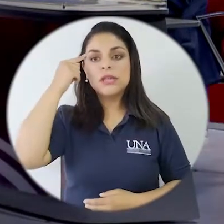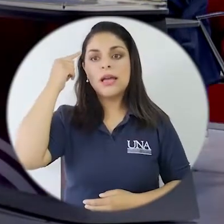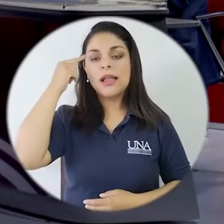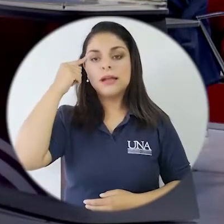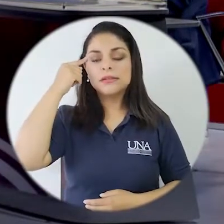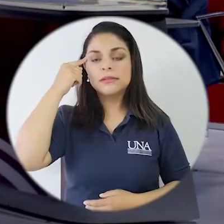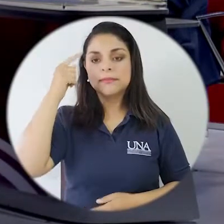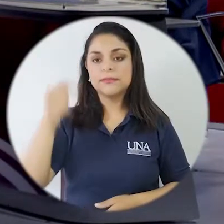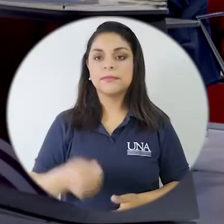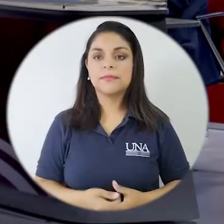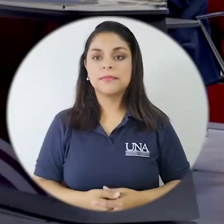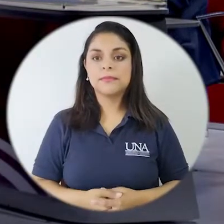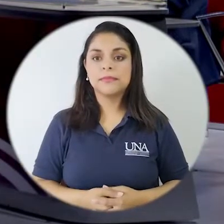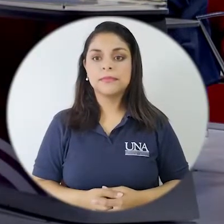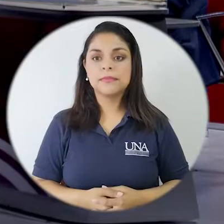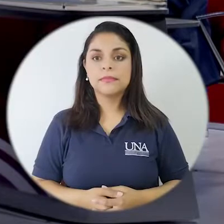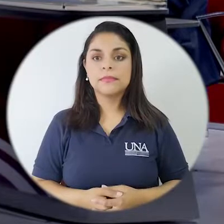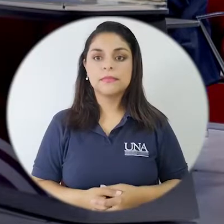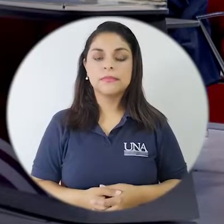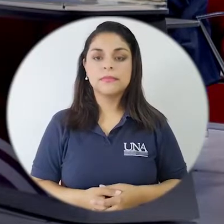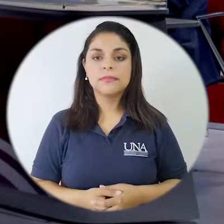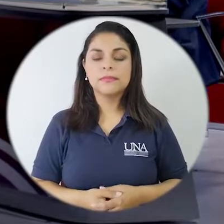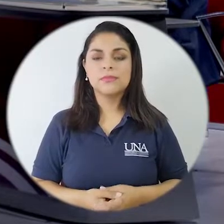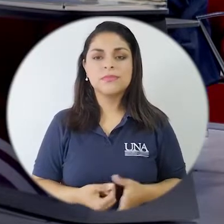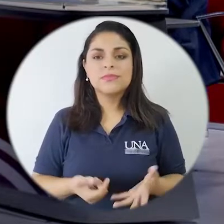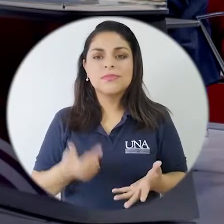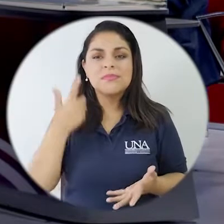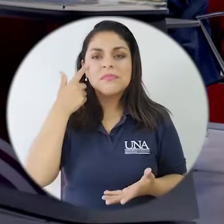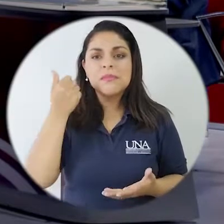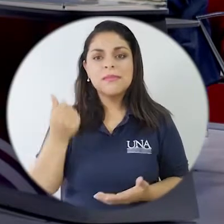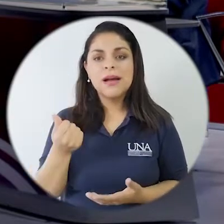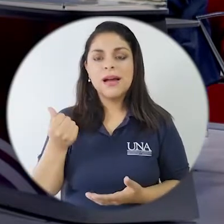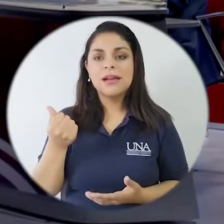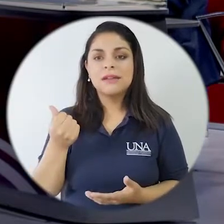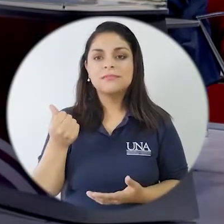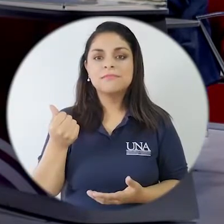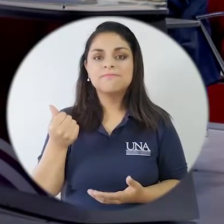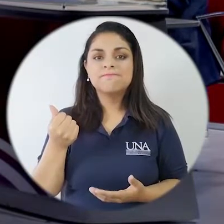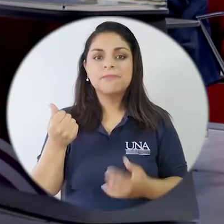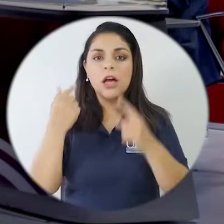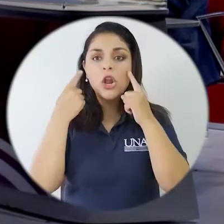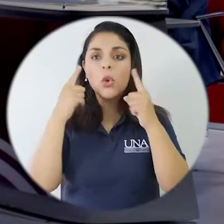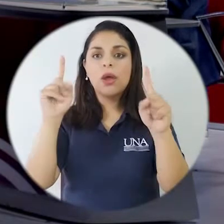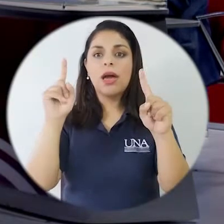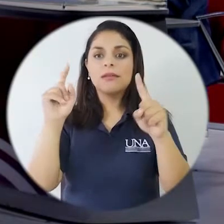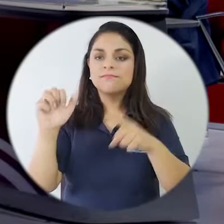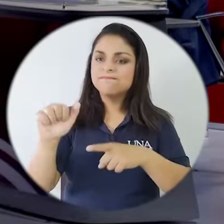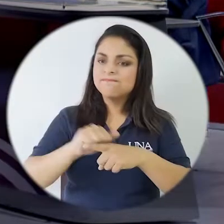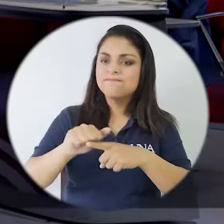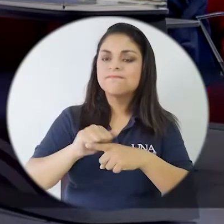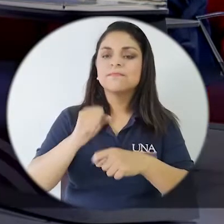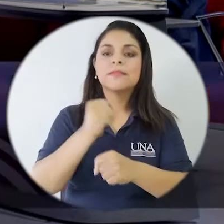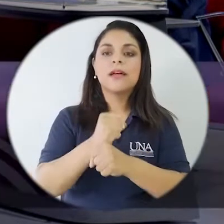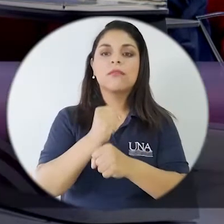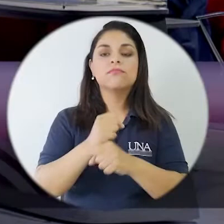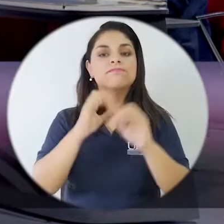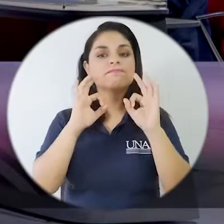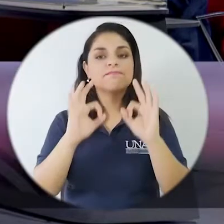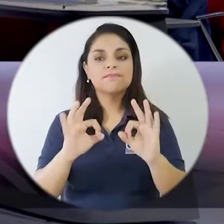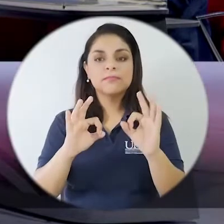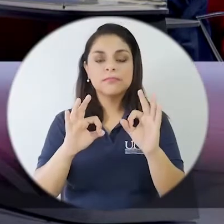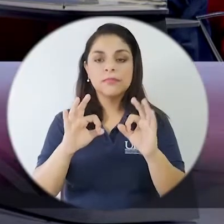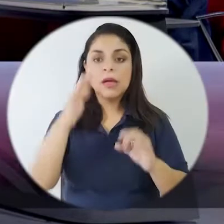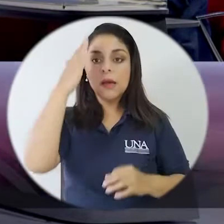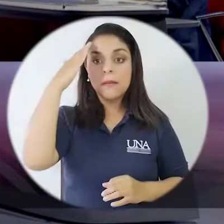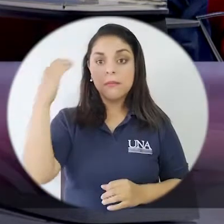deben considerarse, ¿verdad? Para rescatar la práctica laboral, ¿verdad? Porque